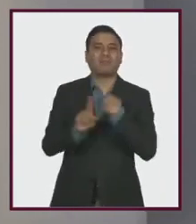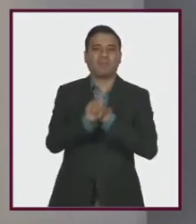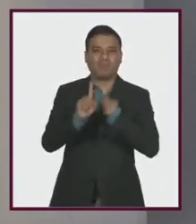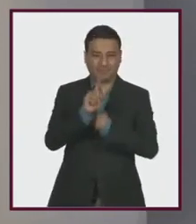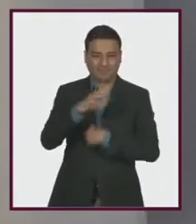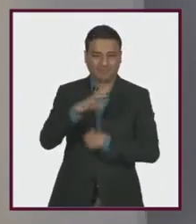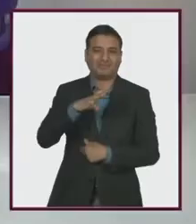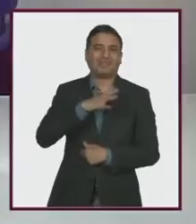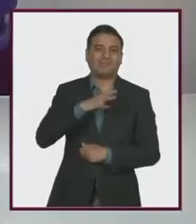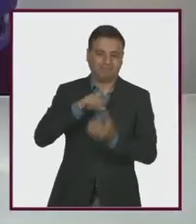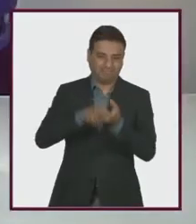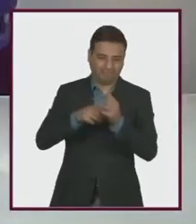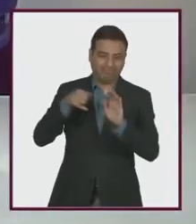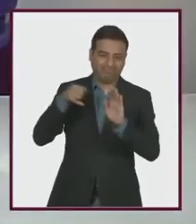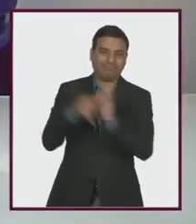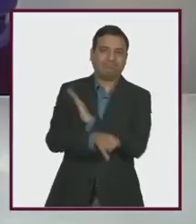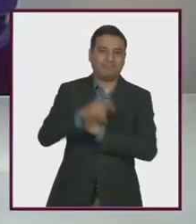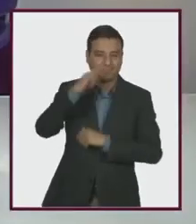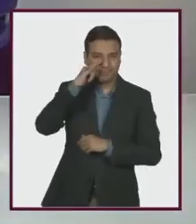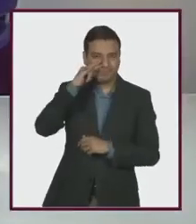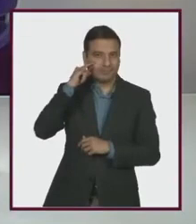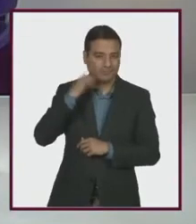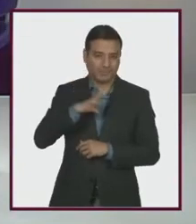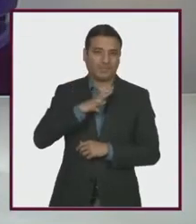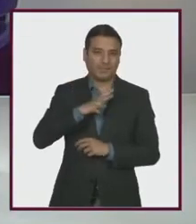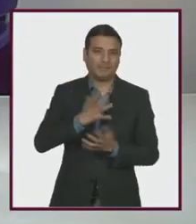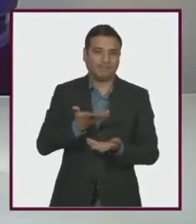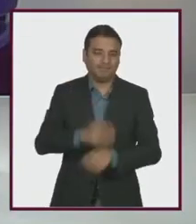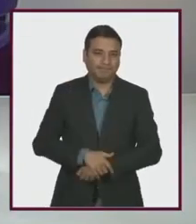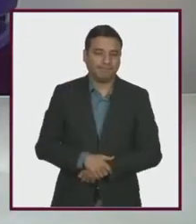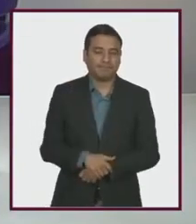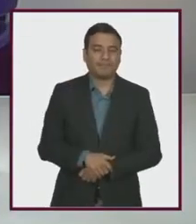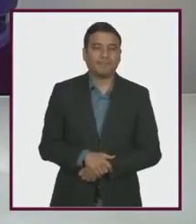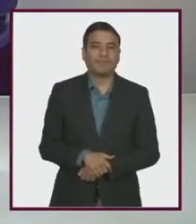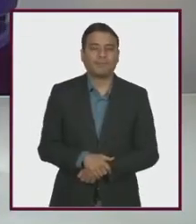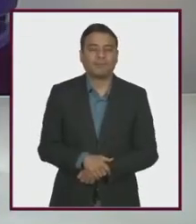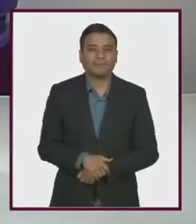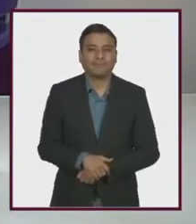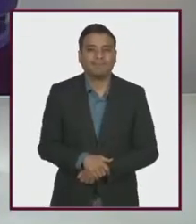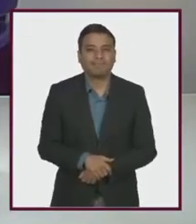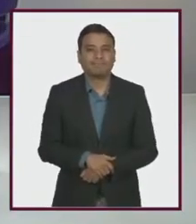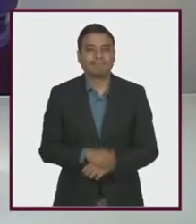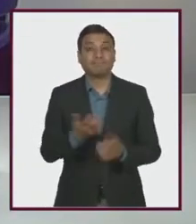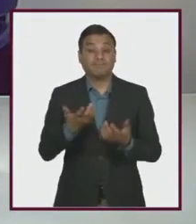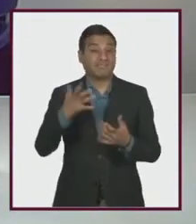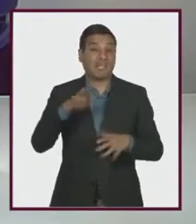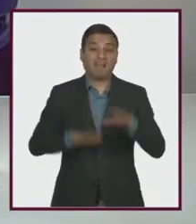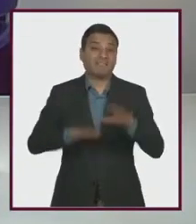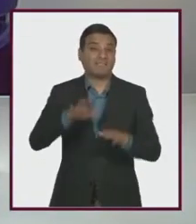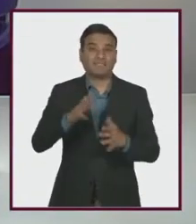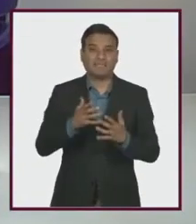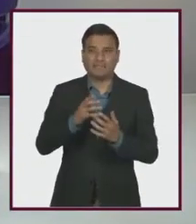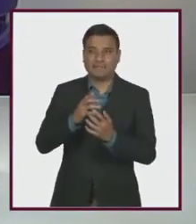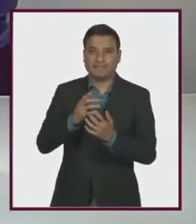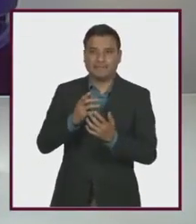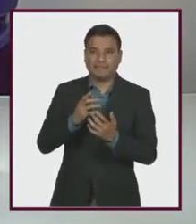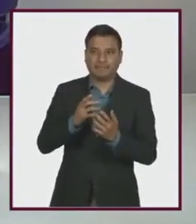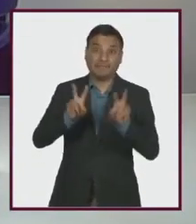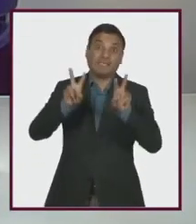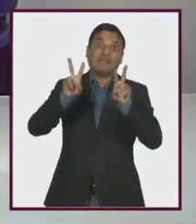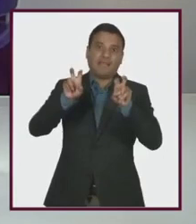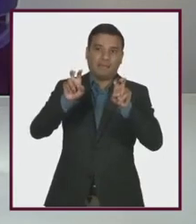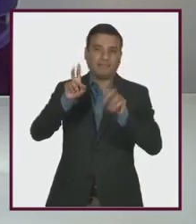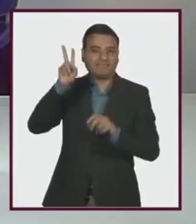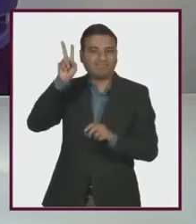del iceberg. Entonces también hay que partir de ahí. Por eso es que es tan difícil a veces abordar el fenómeno de las adicciones,